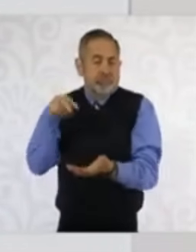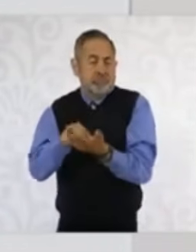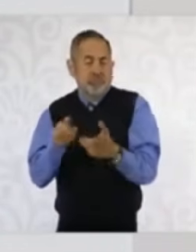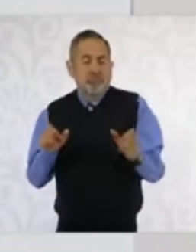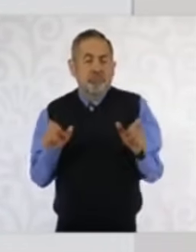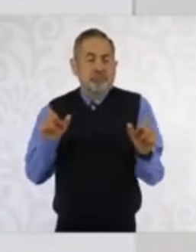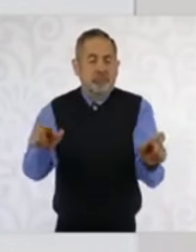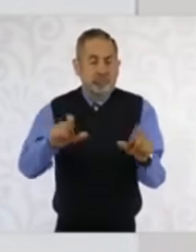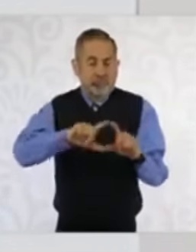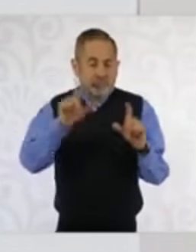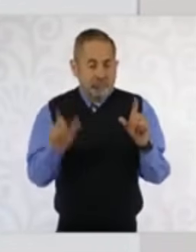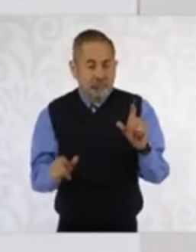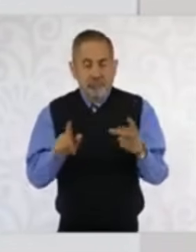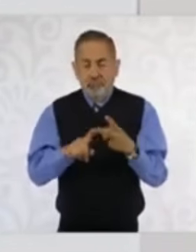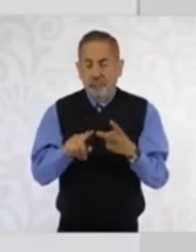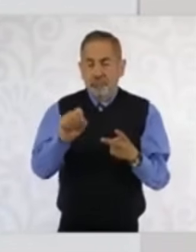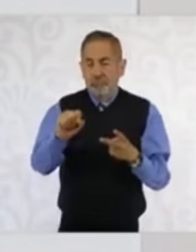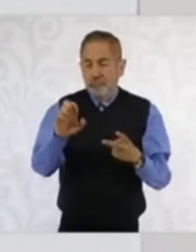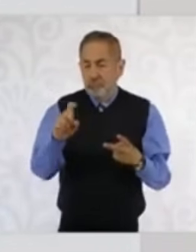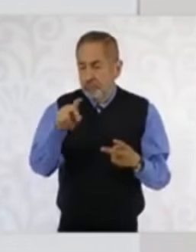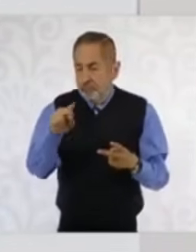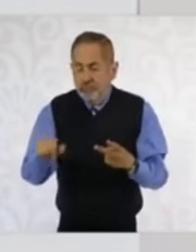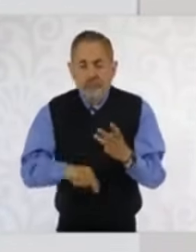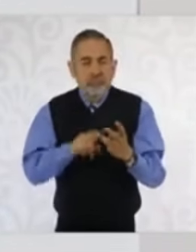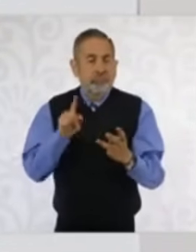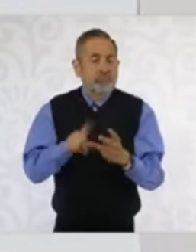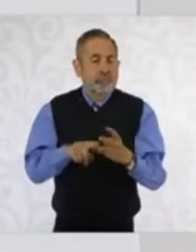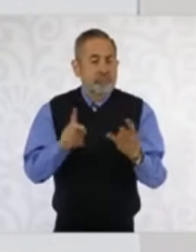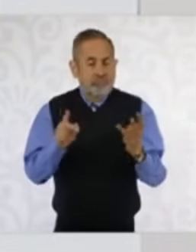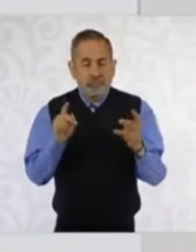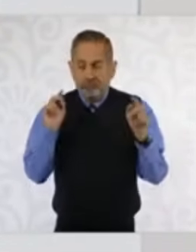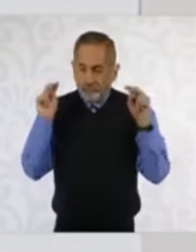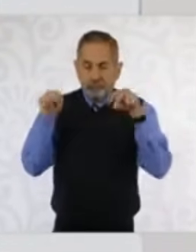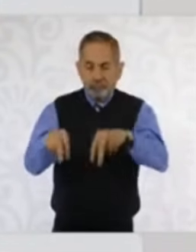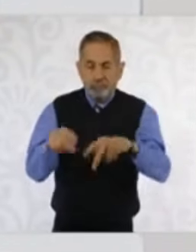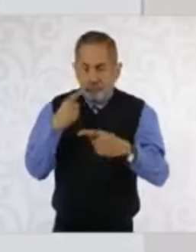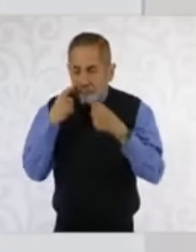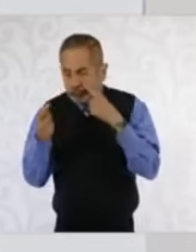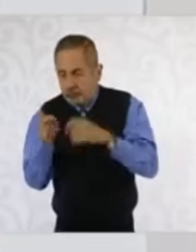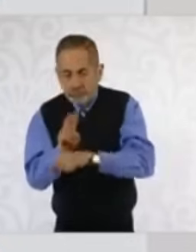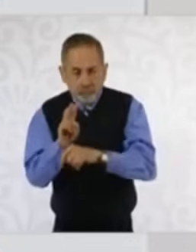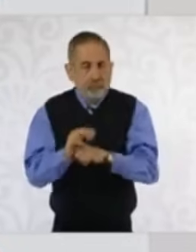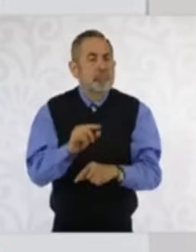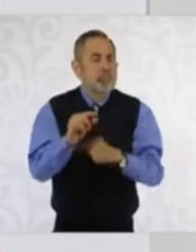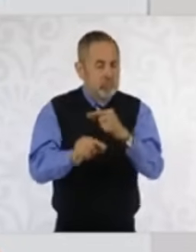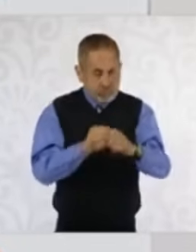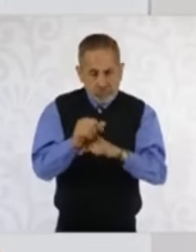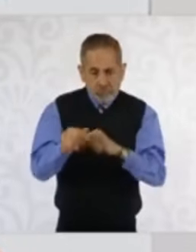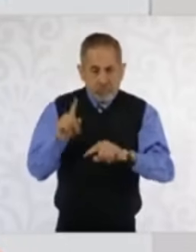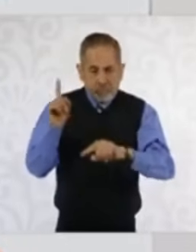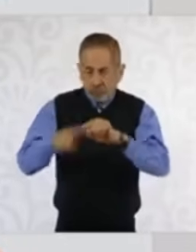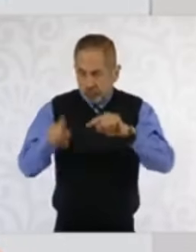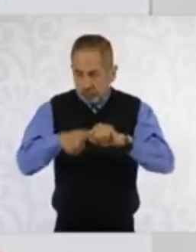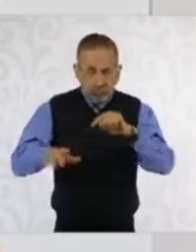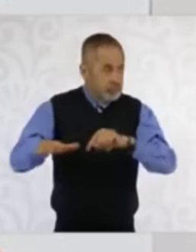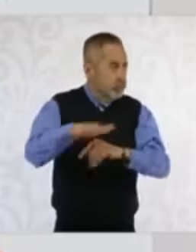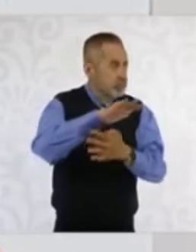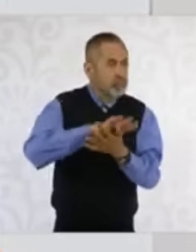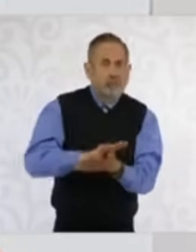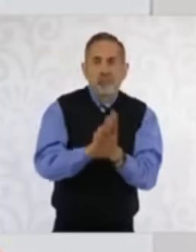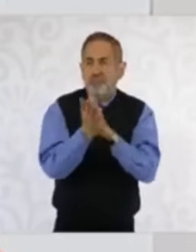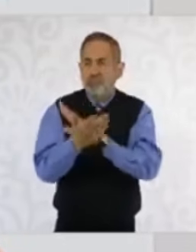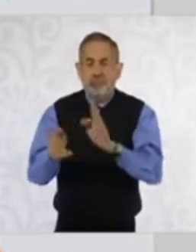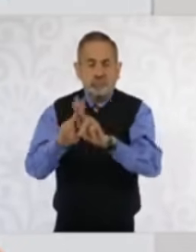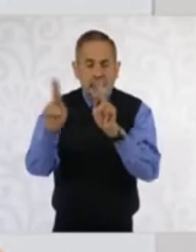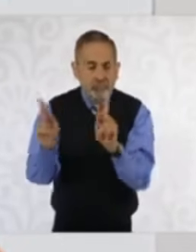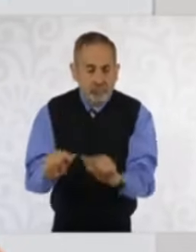los trámites correspondientes. Pues bien, aquí están los temas que les interesan, sobre todo ahorita que ya empieza a cerrar el año. Es